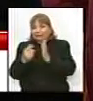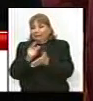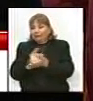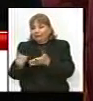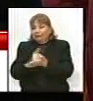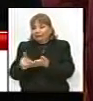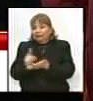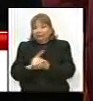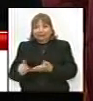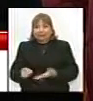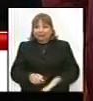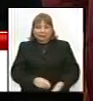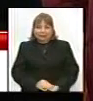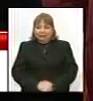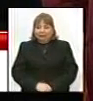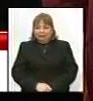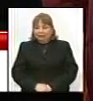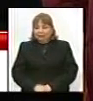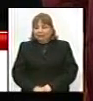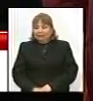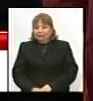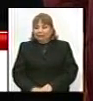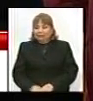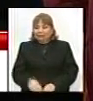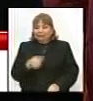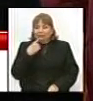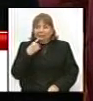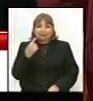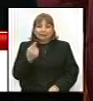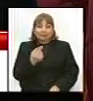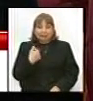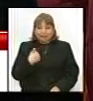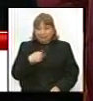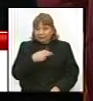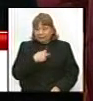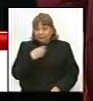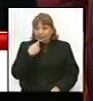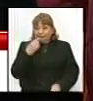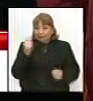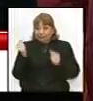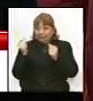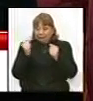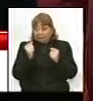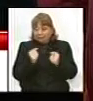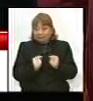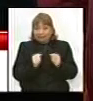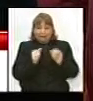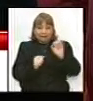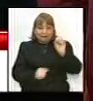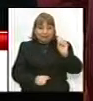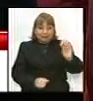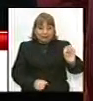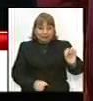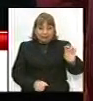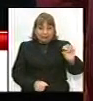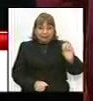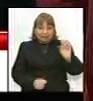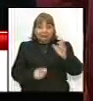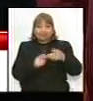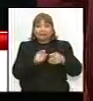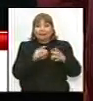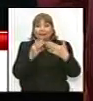semanas. ¿Ya? Si nosotros estamos restableciendo el Senado con una visión de mediano y largo